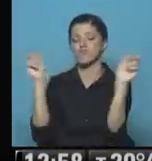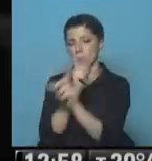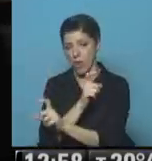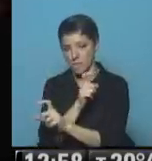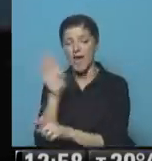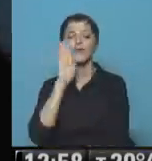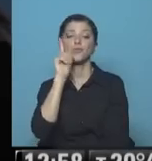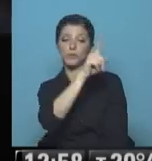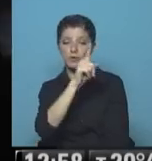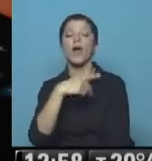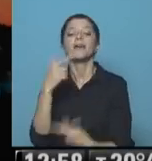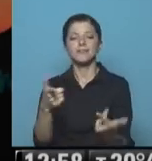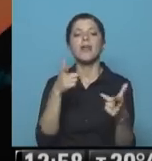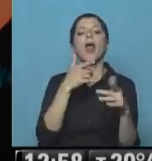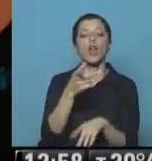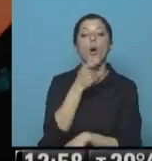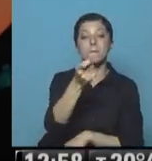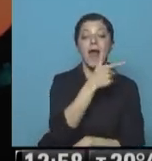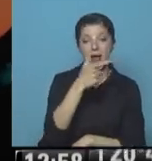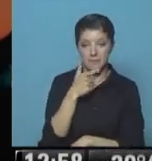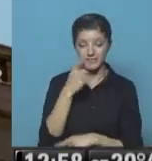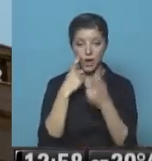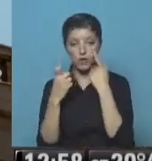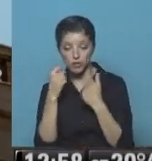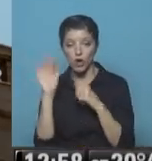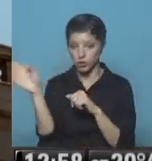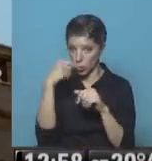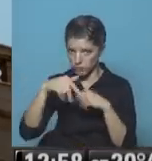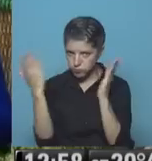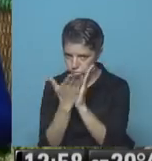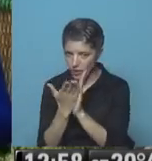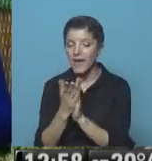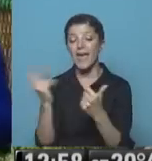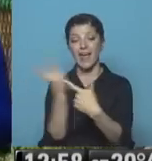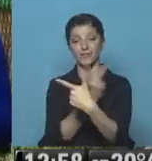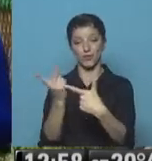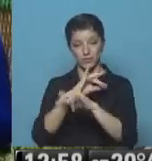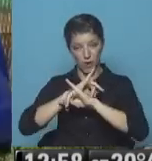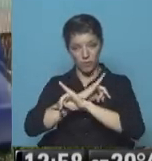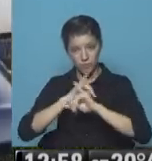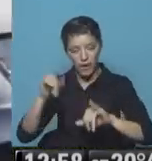La tenencia y el control de armas en el centro del debate. Se lo contamos, como siempre,